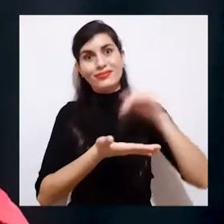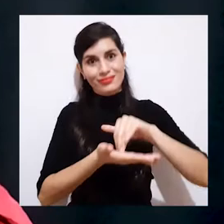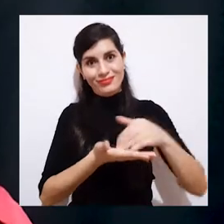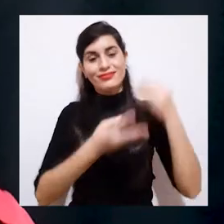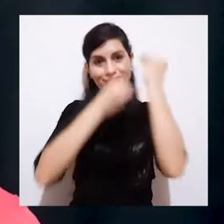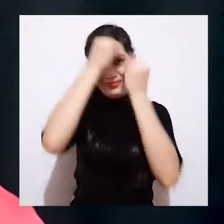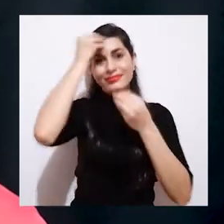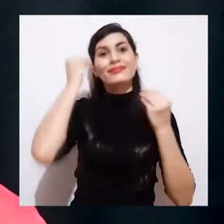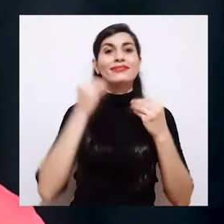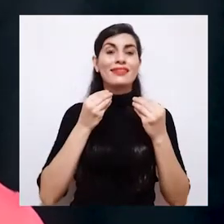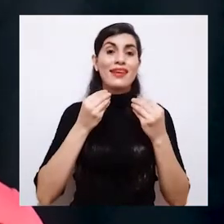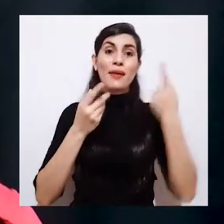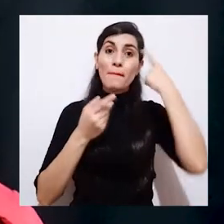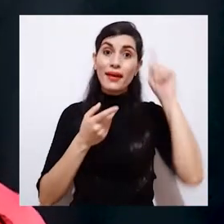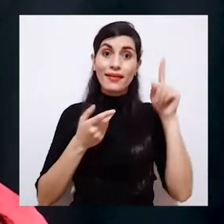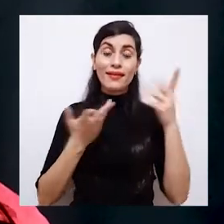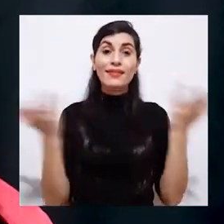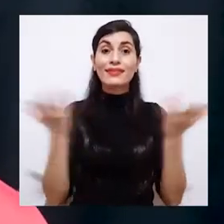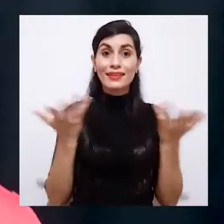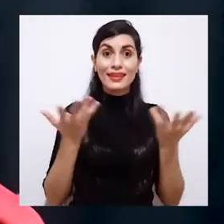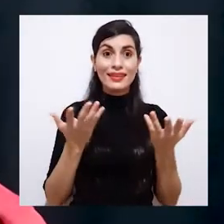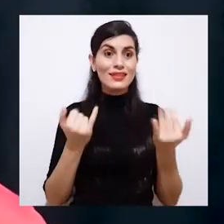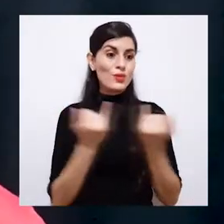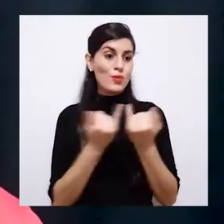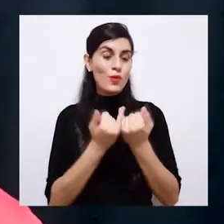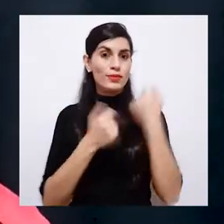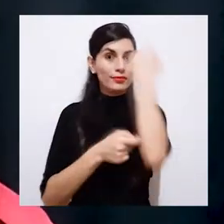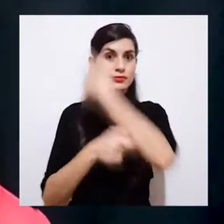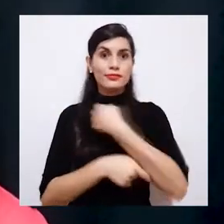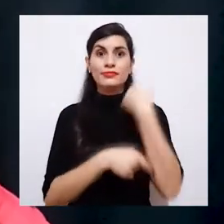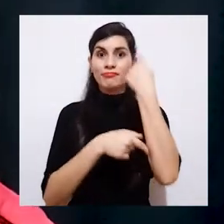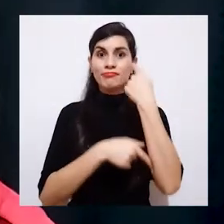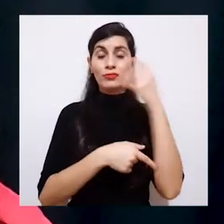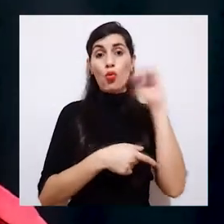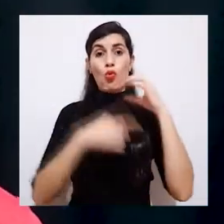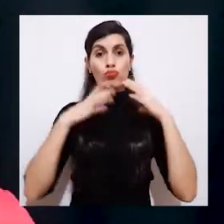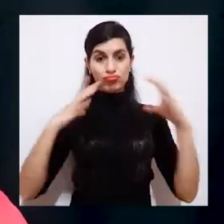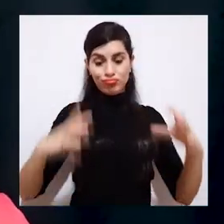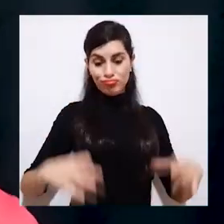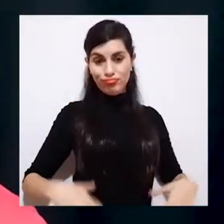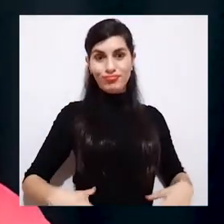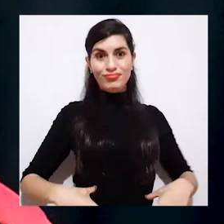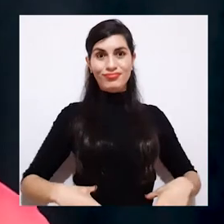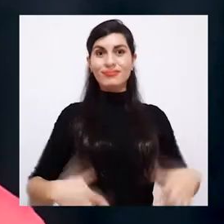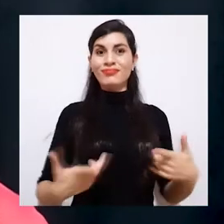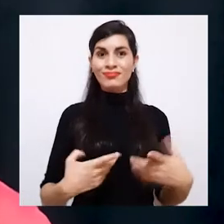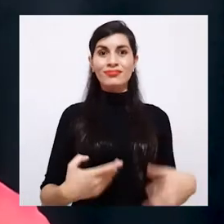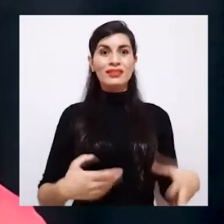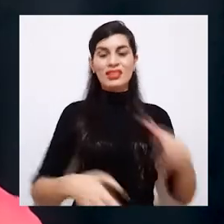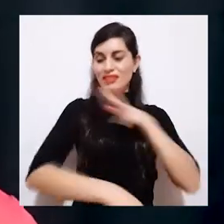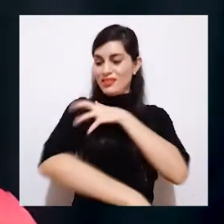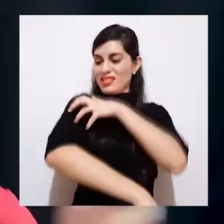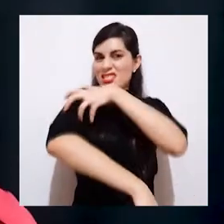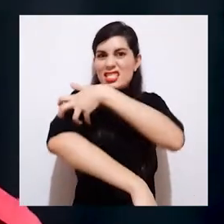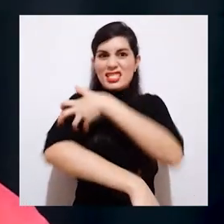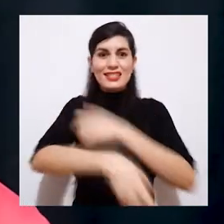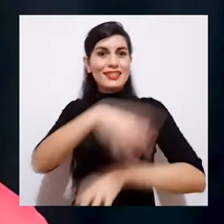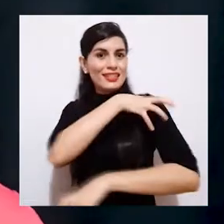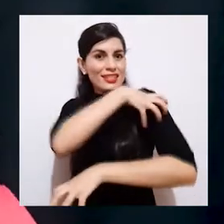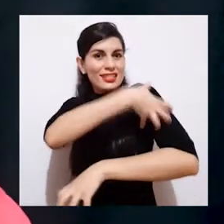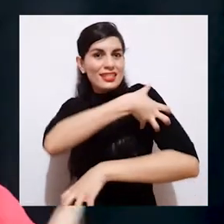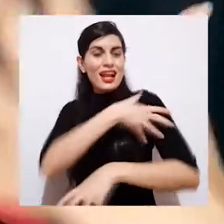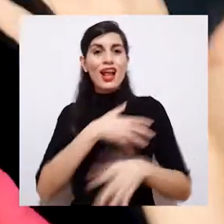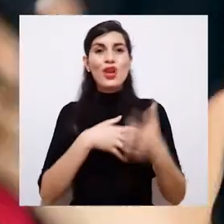porque va desde pintarle el rostro, el cuerpo, hacer los detalles de las escamas,